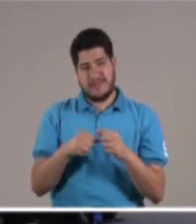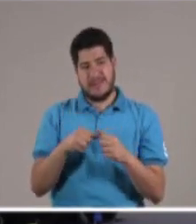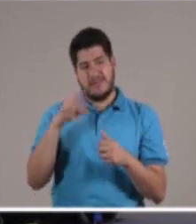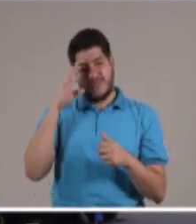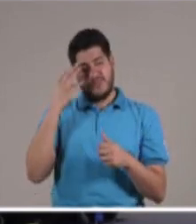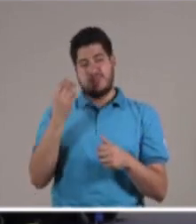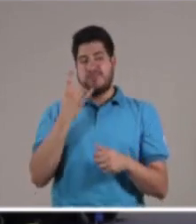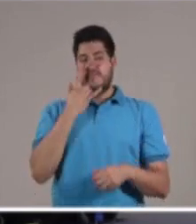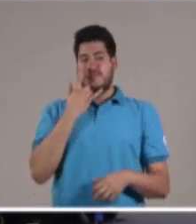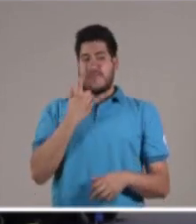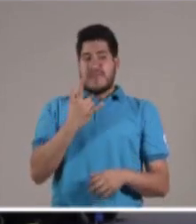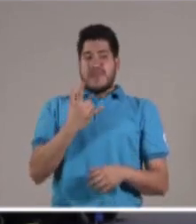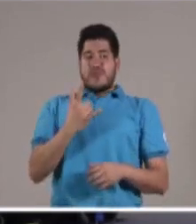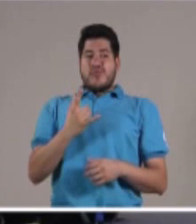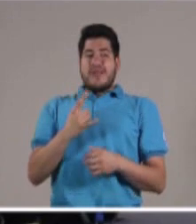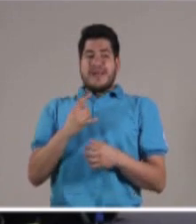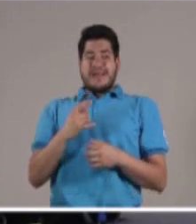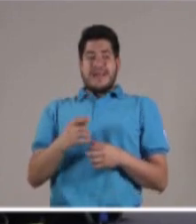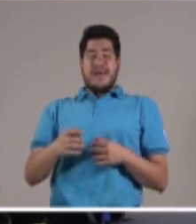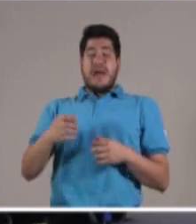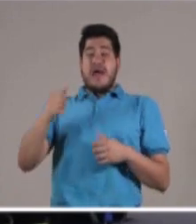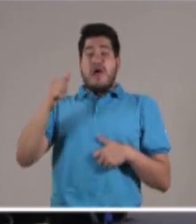Discúlpeme sujetarse